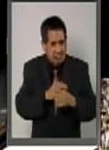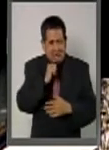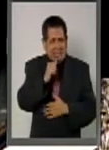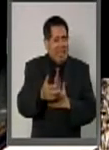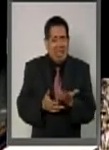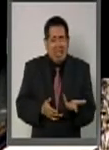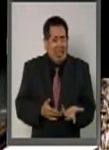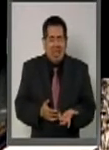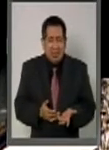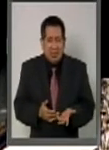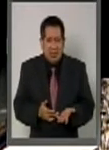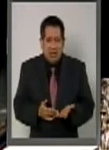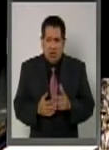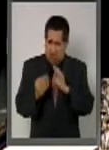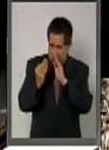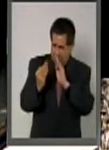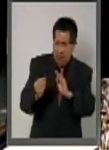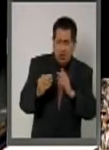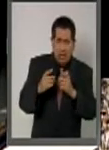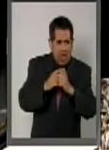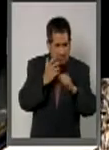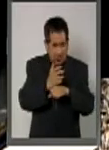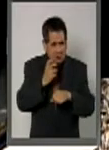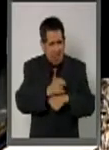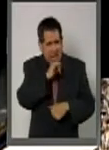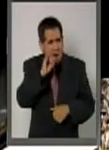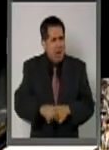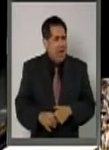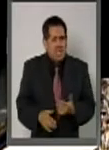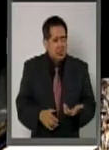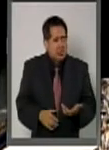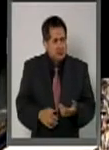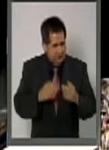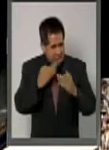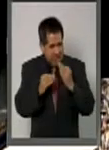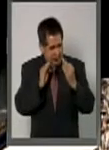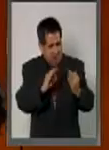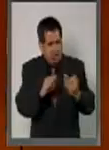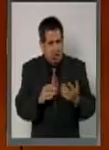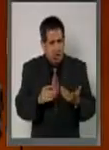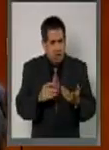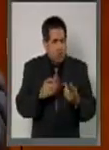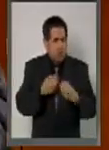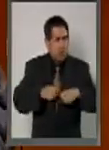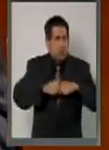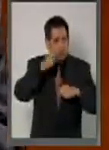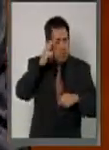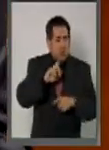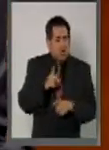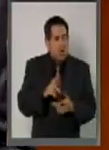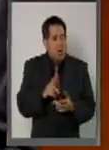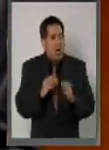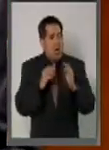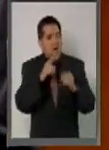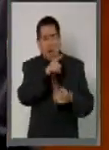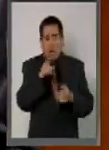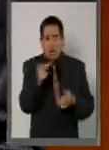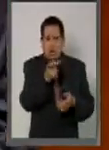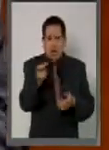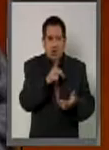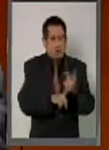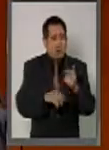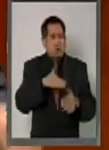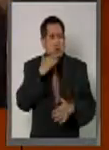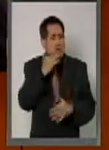formalidades, a enfrentar a los Estados Unidos, porque son sus socios, y no los socios de México, los socios de la corrupción en